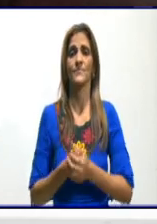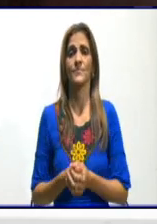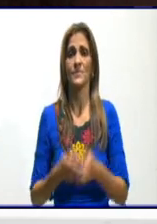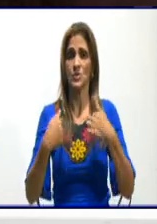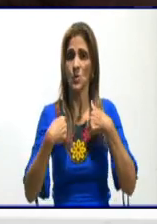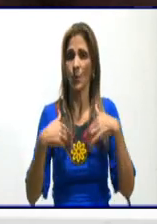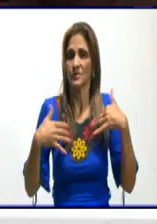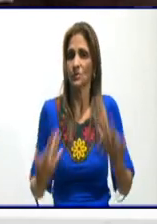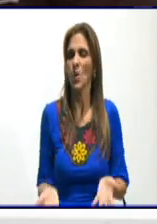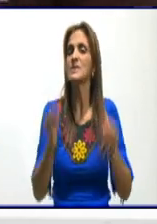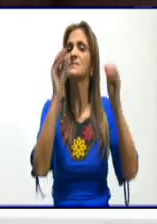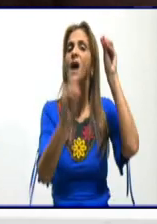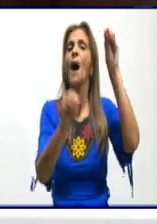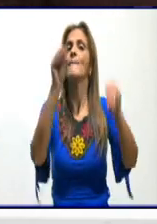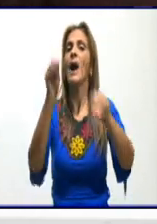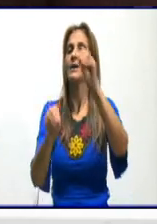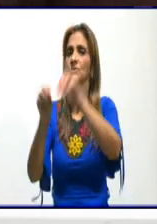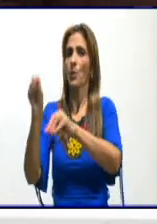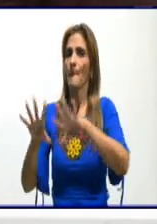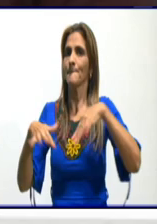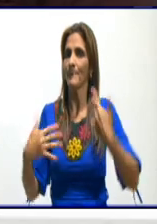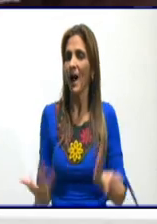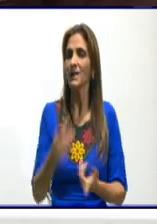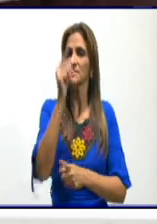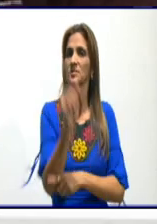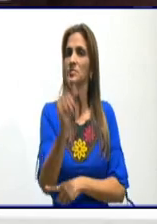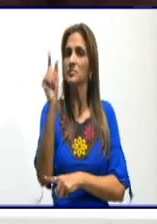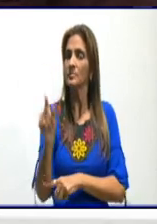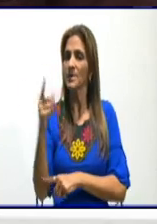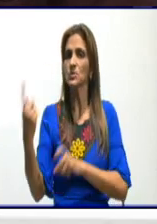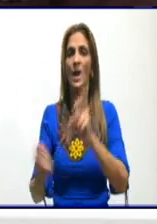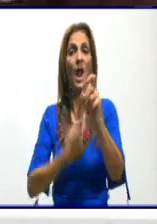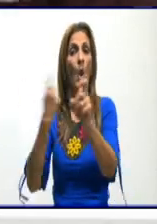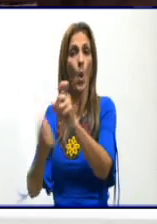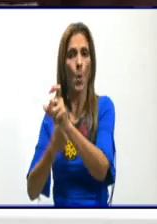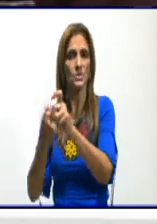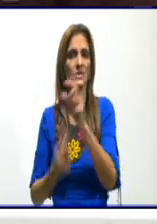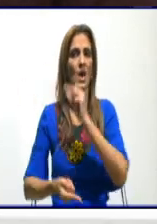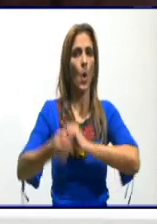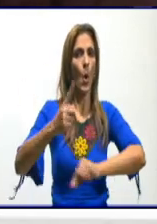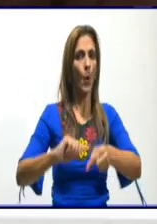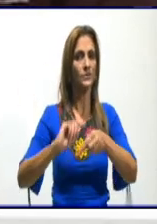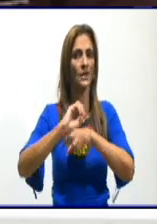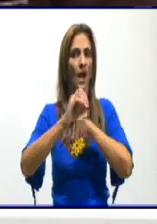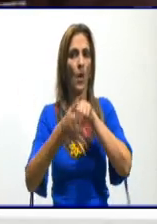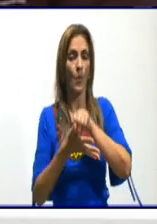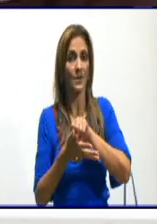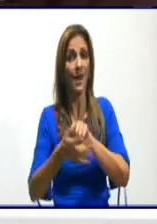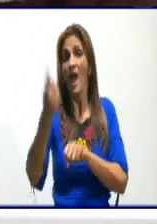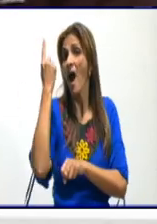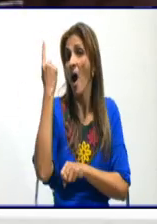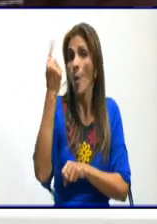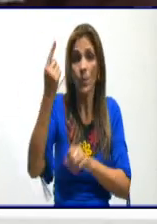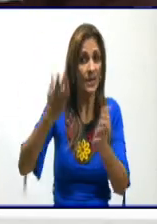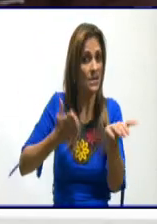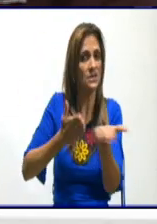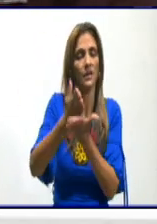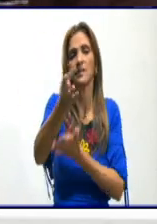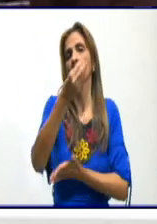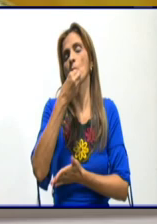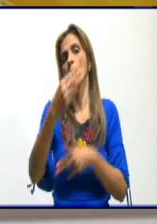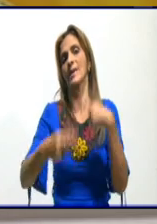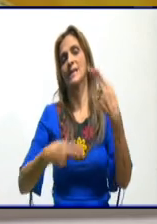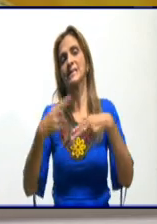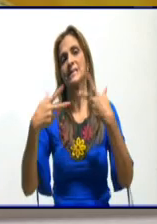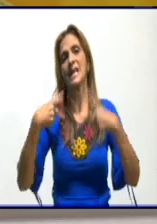llamado para que así sea. Y que la única salida que tiene no es otra que la victoria, que depende de todos los